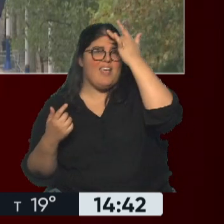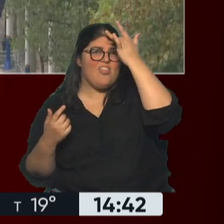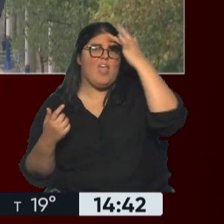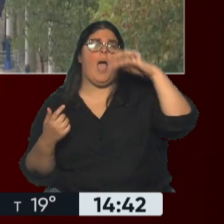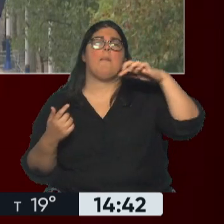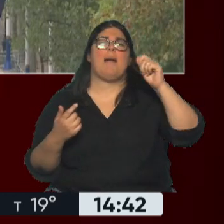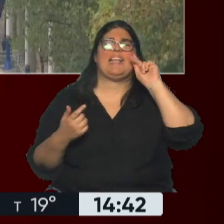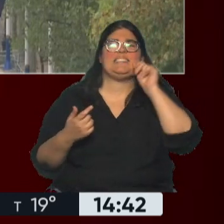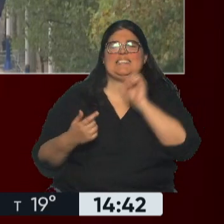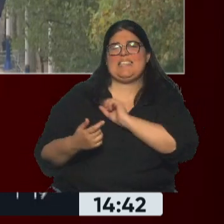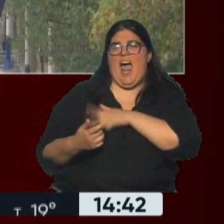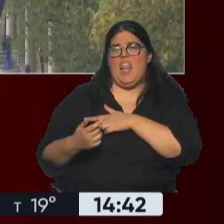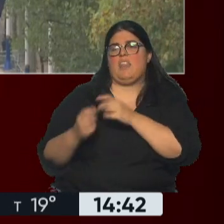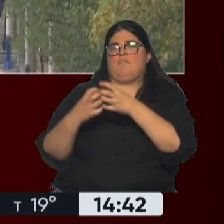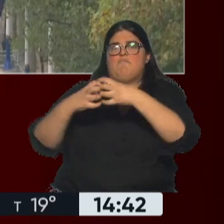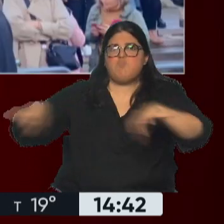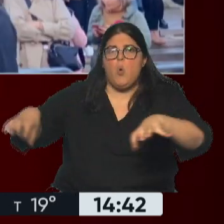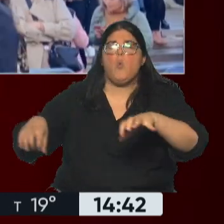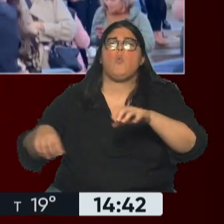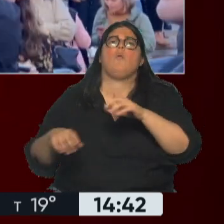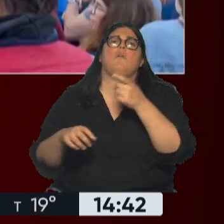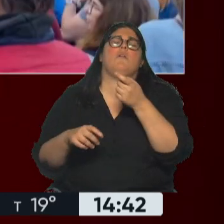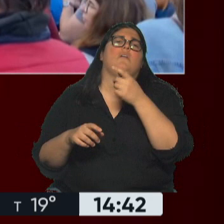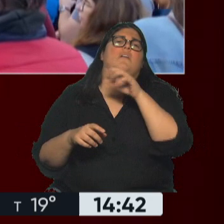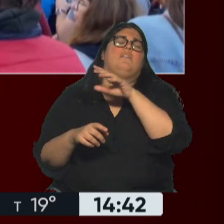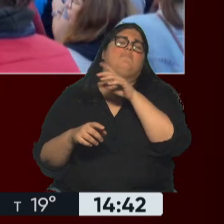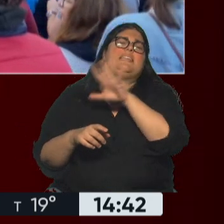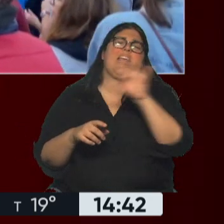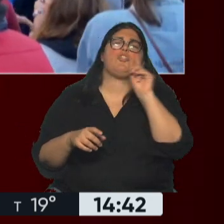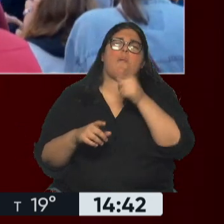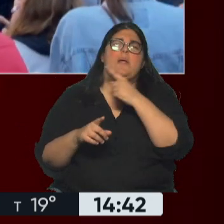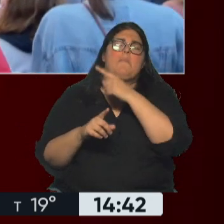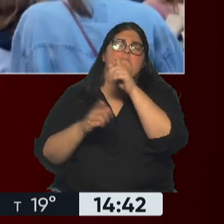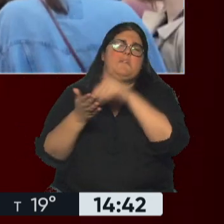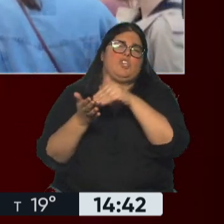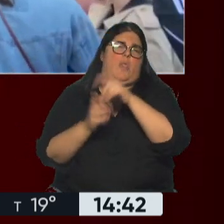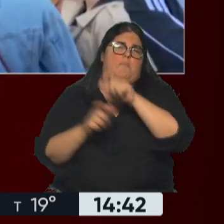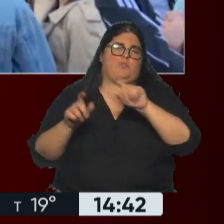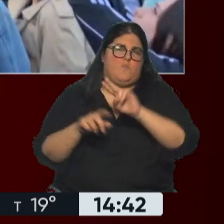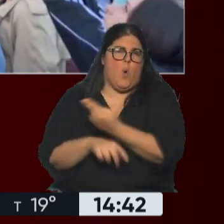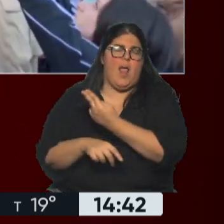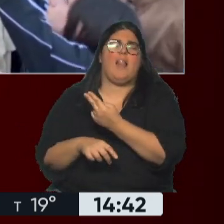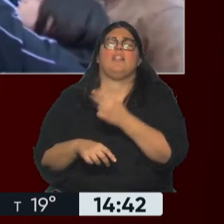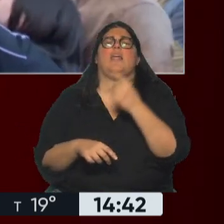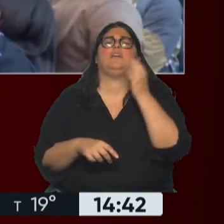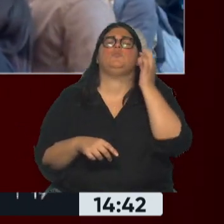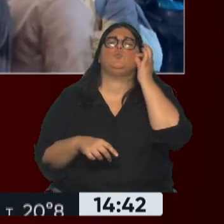provocó medio millón de muertos, los campos de concentración en Sudáfrica, que